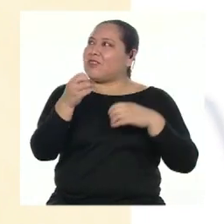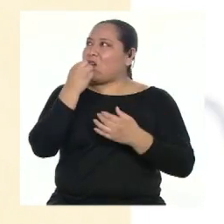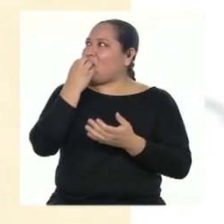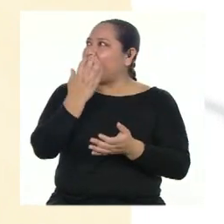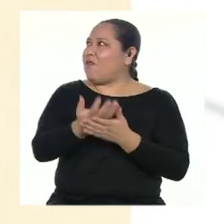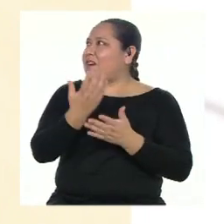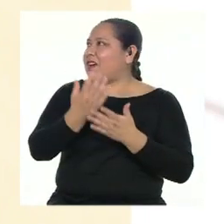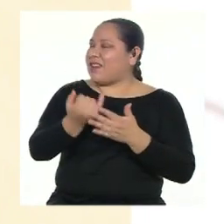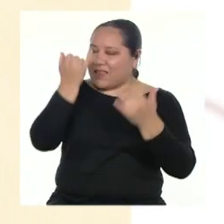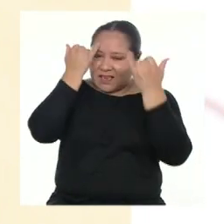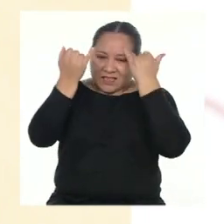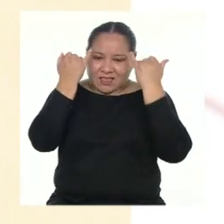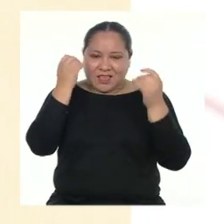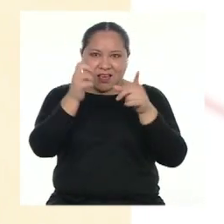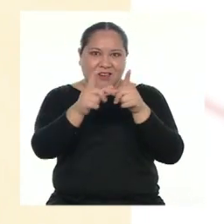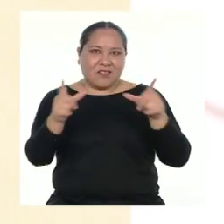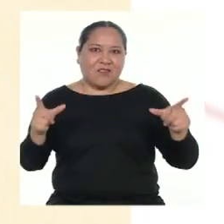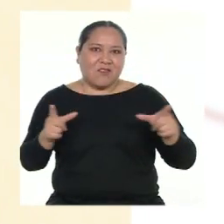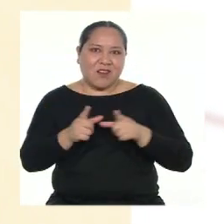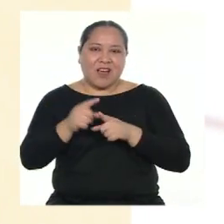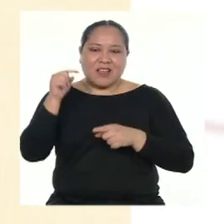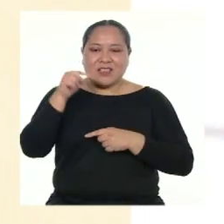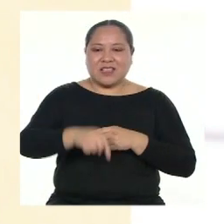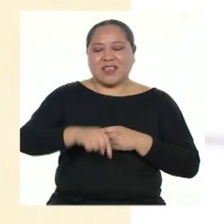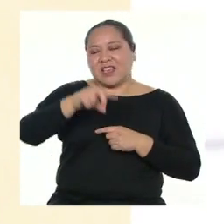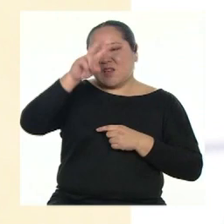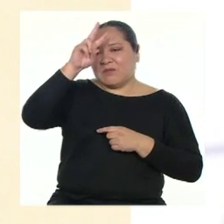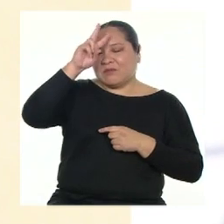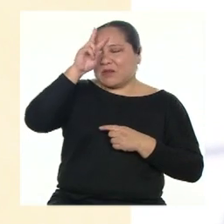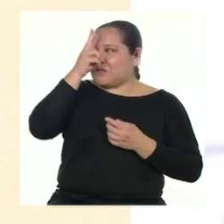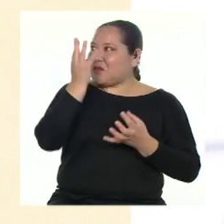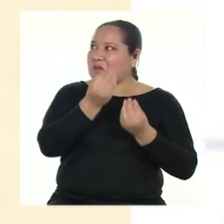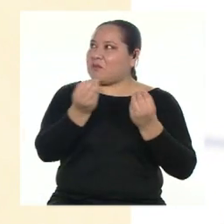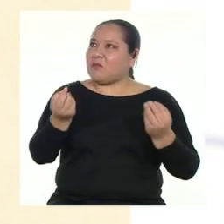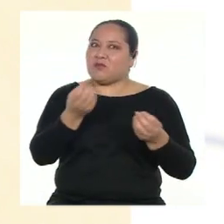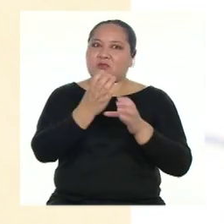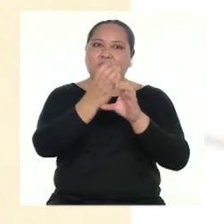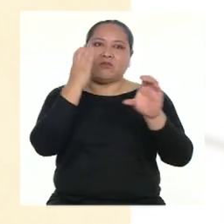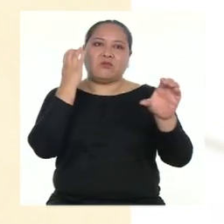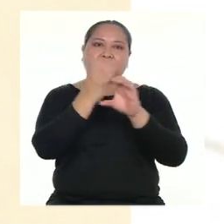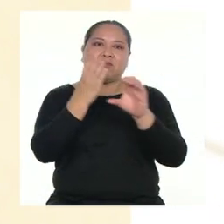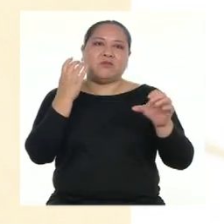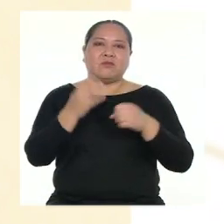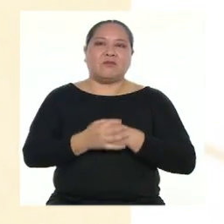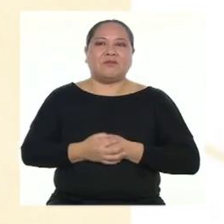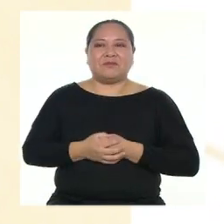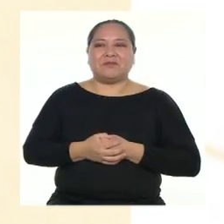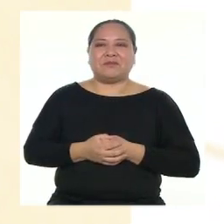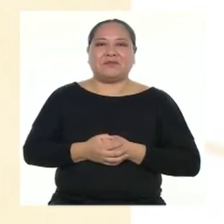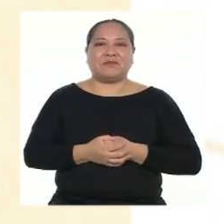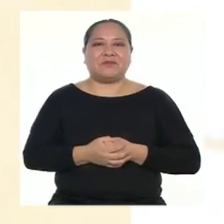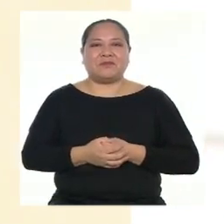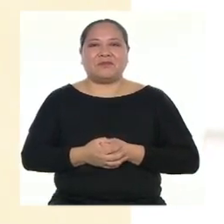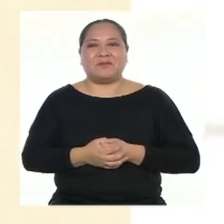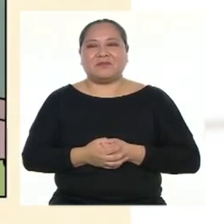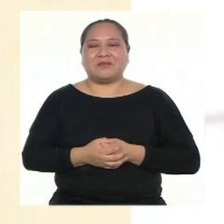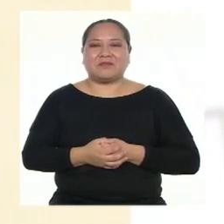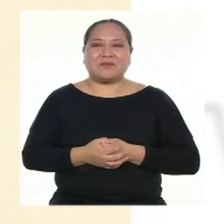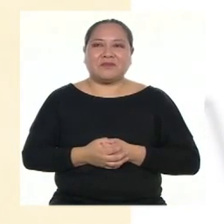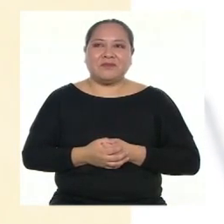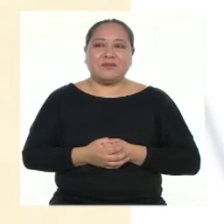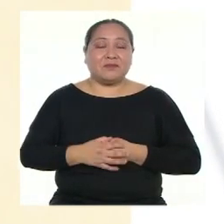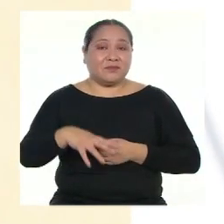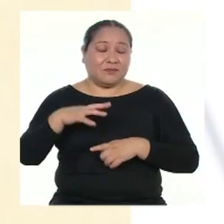buena alternativa en las ciudades del Perú con mayor congestión vehicular. ¿Y en Colombia qué medida se implementó?